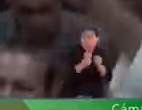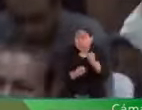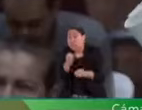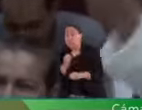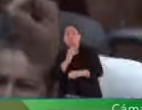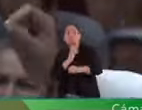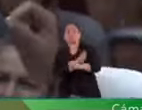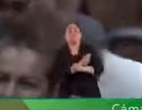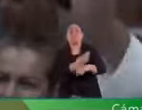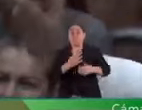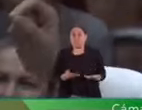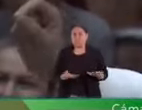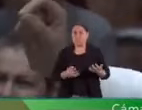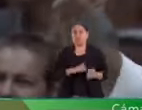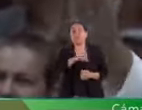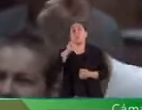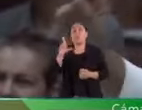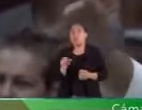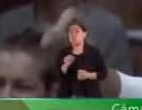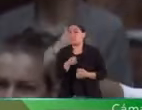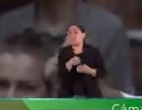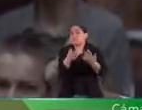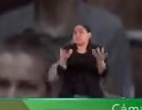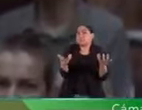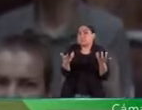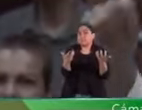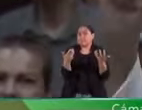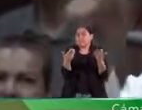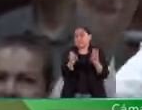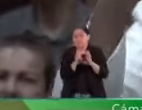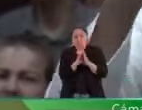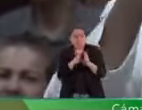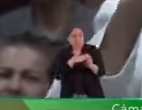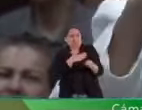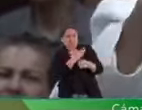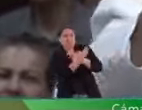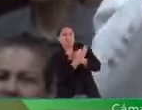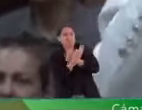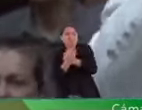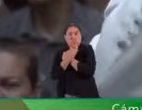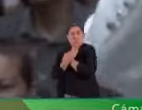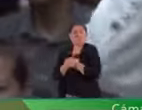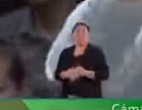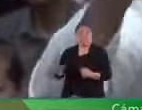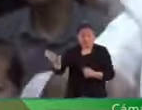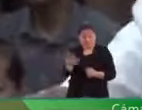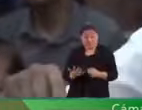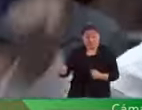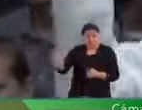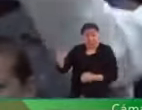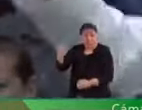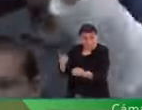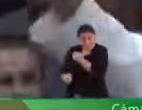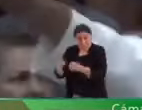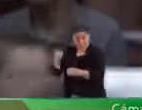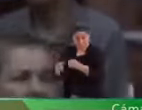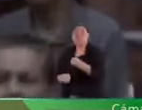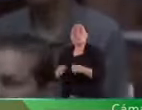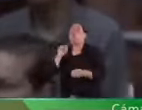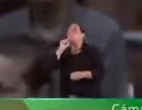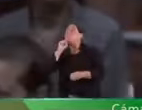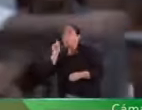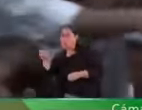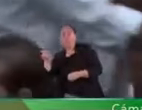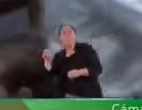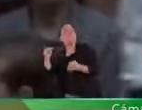Y además los deja en estado de indefensión. Este tribunal se va a ir incluso contra muchos